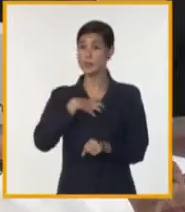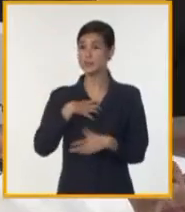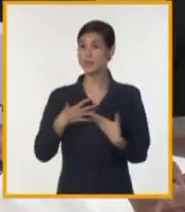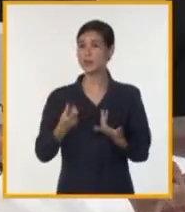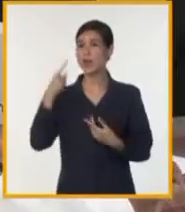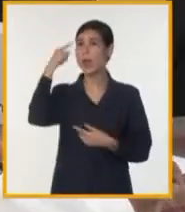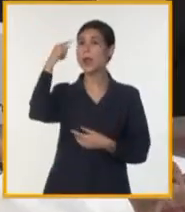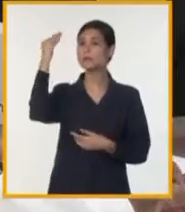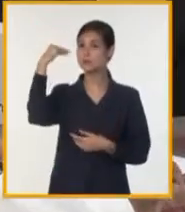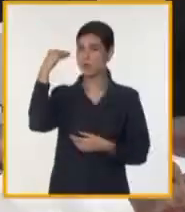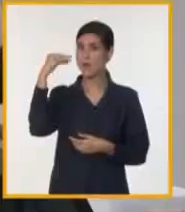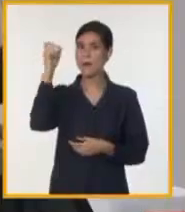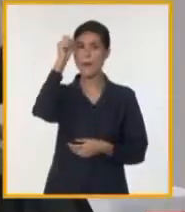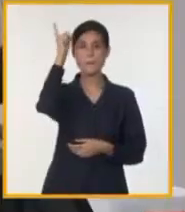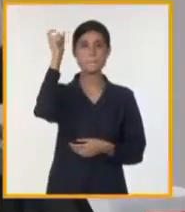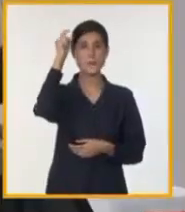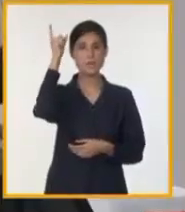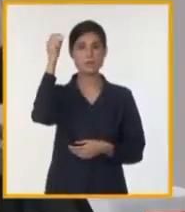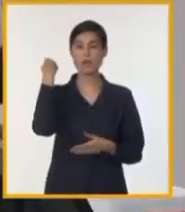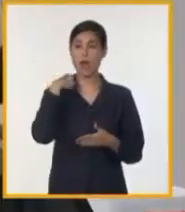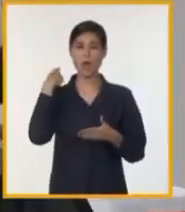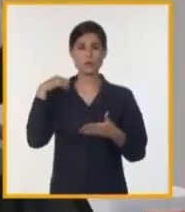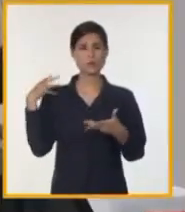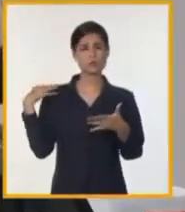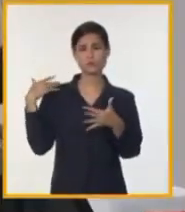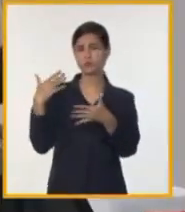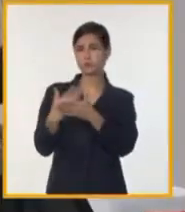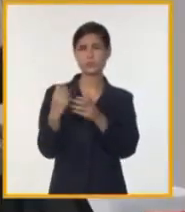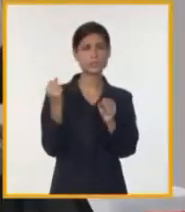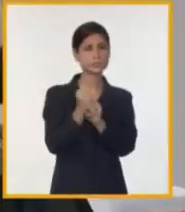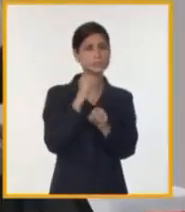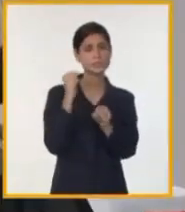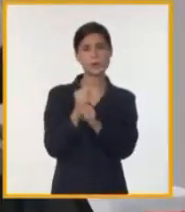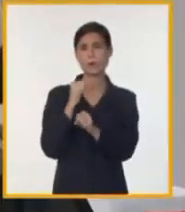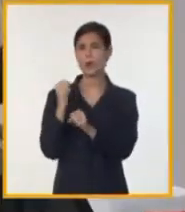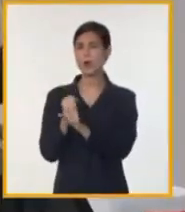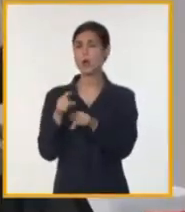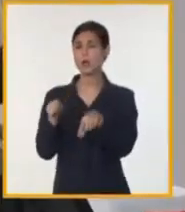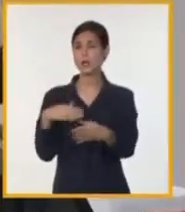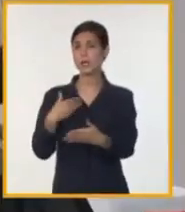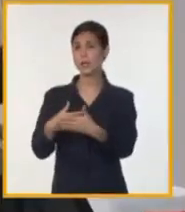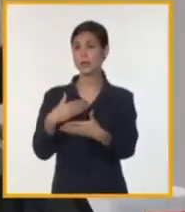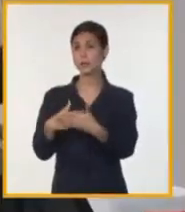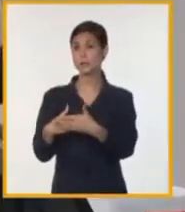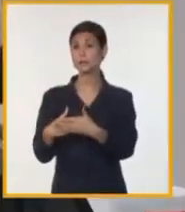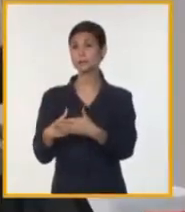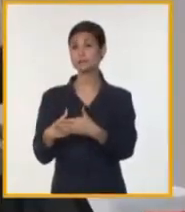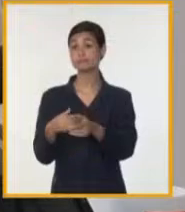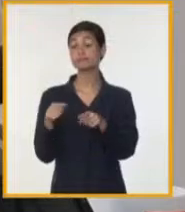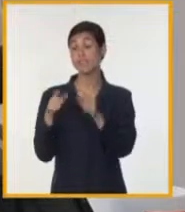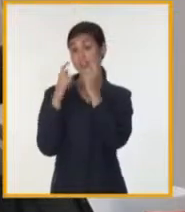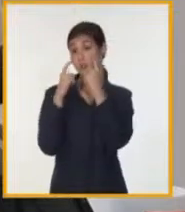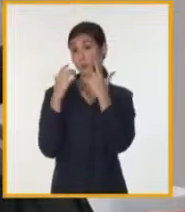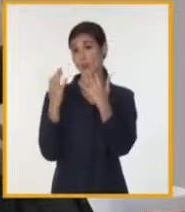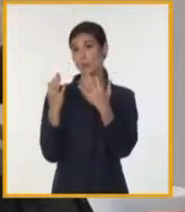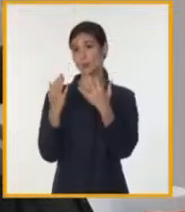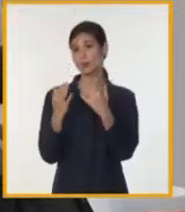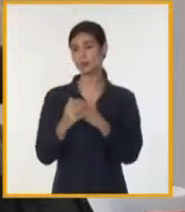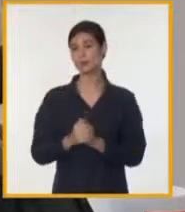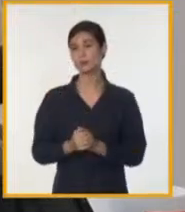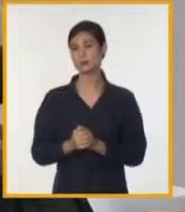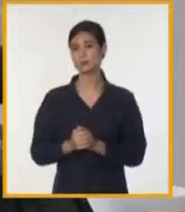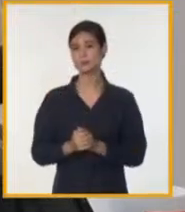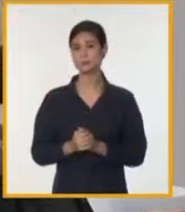la mayoría con muchos años en actividad de la conducción de ómnibus. Por lo tanto, es una de las fortalezas que la empresa exhibe